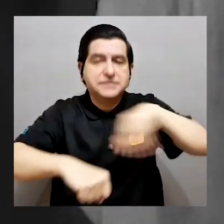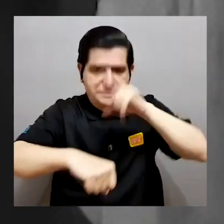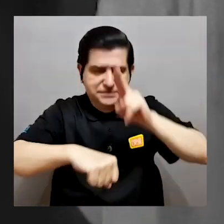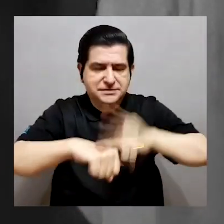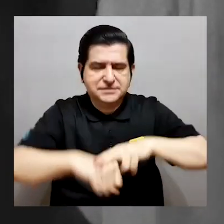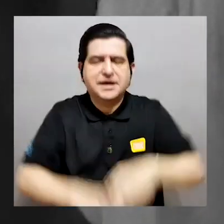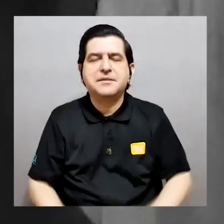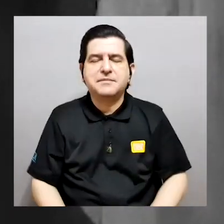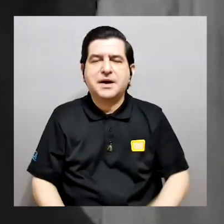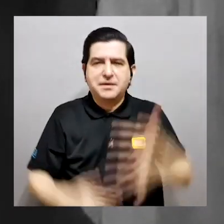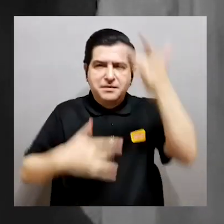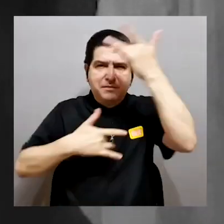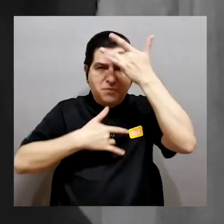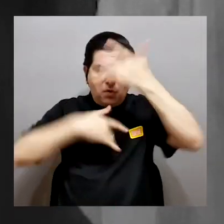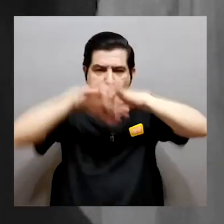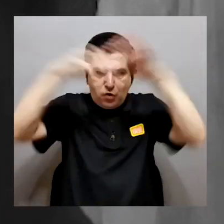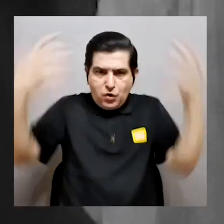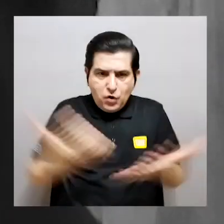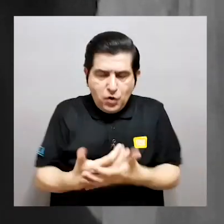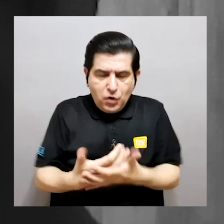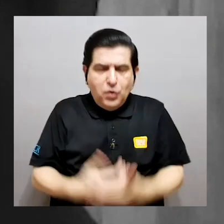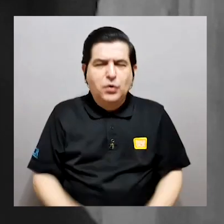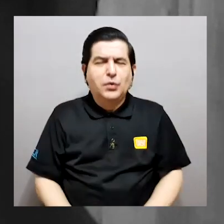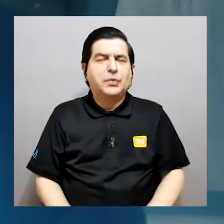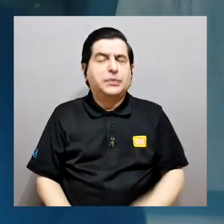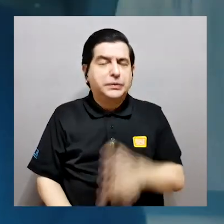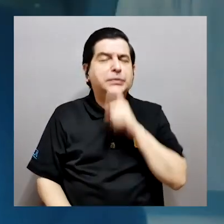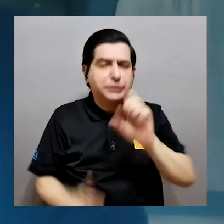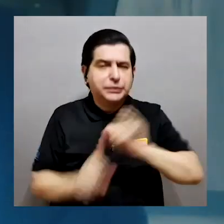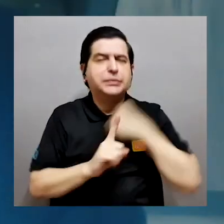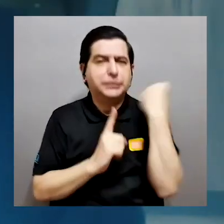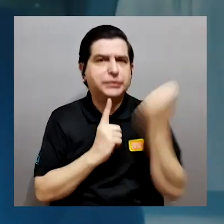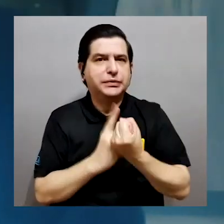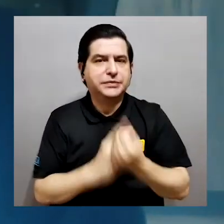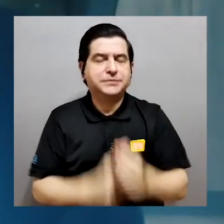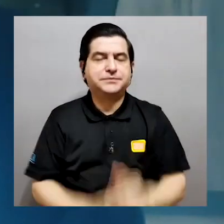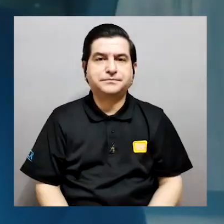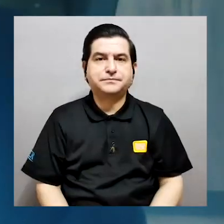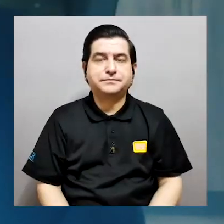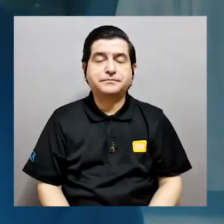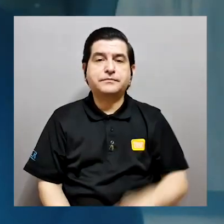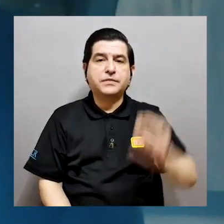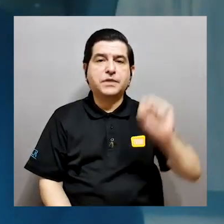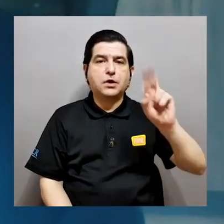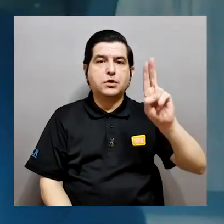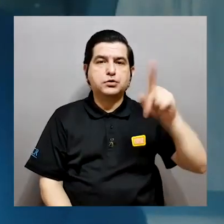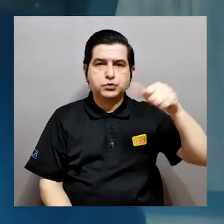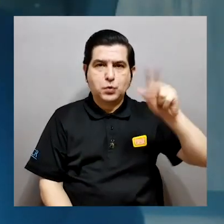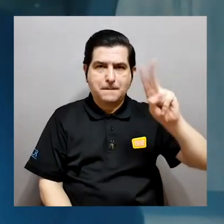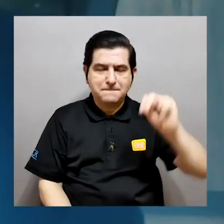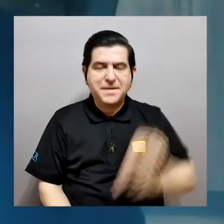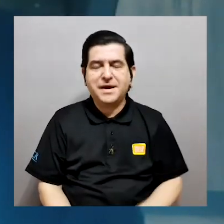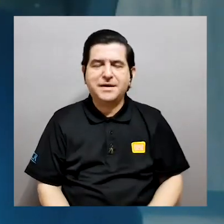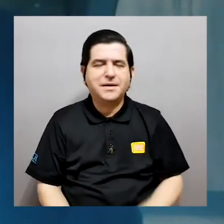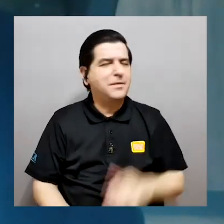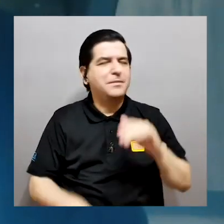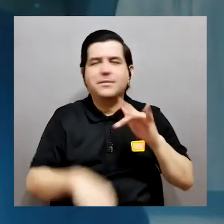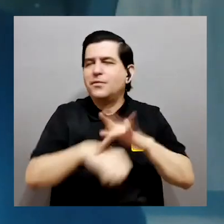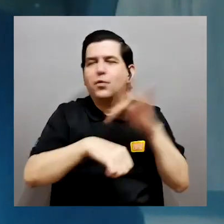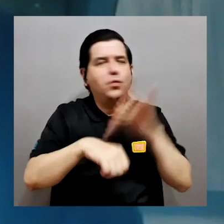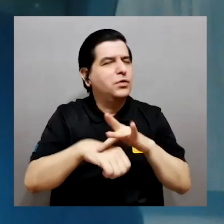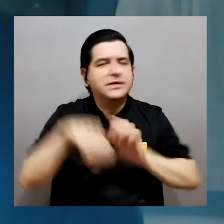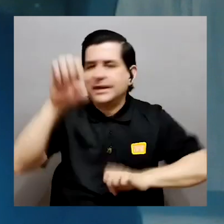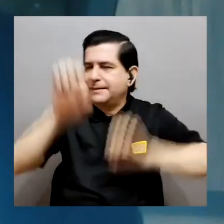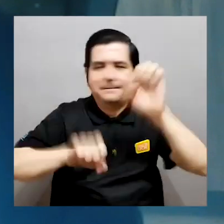El sistema, naturalmente, por esta pandemia está estresado. Todavía de parte de SUPEN es prematuro